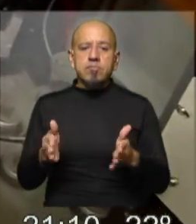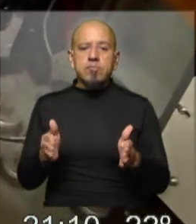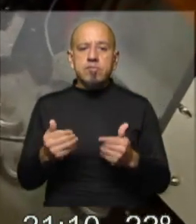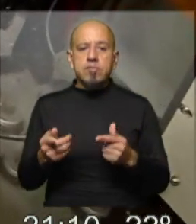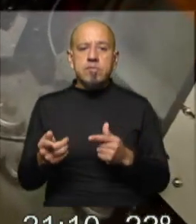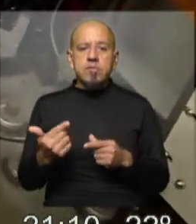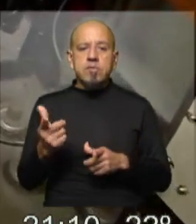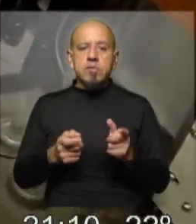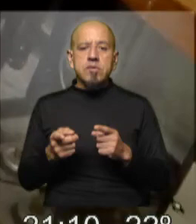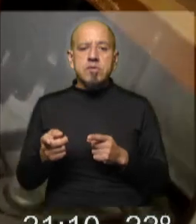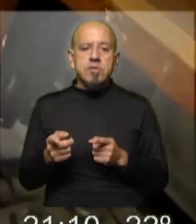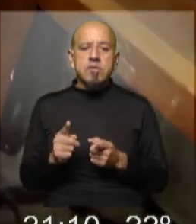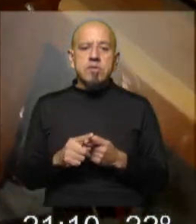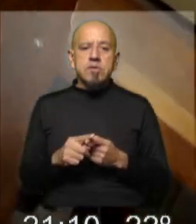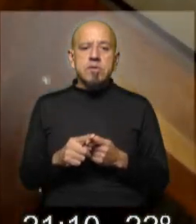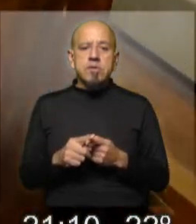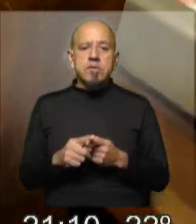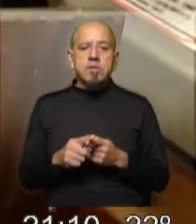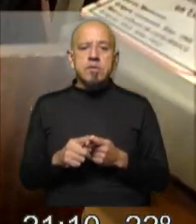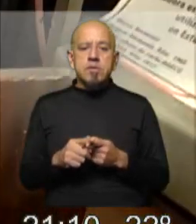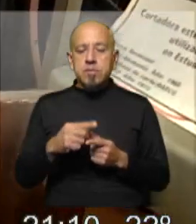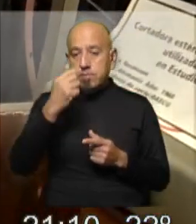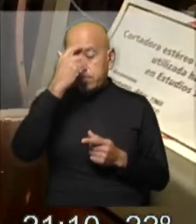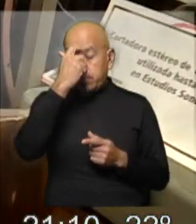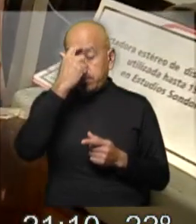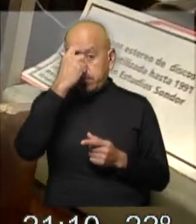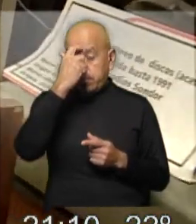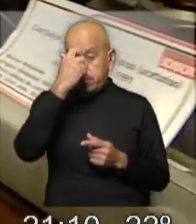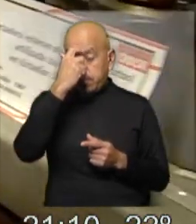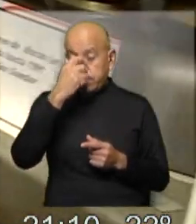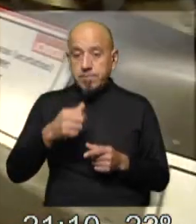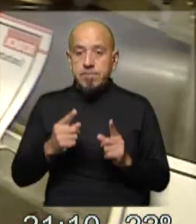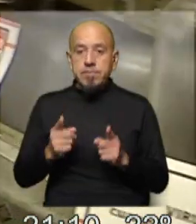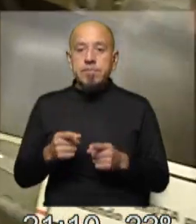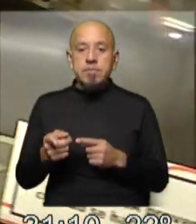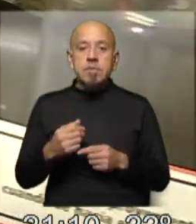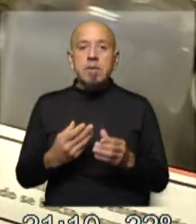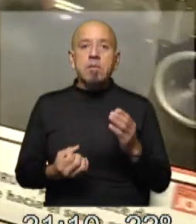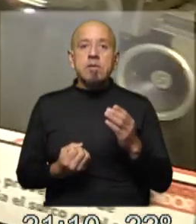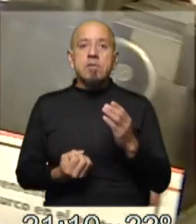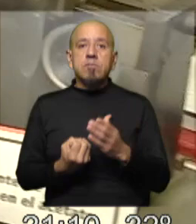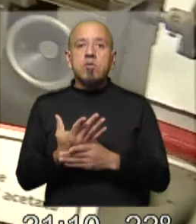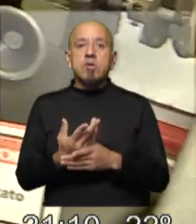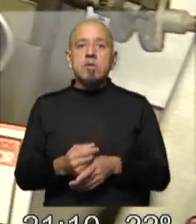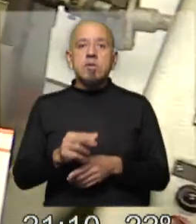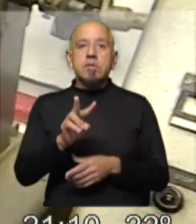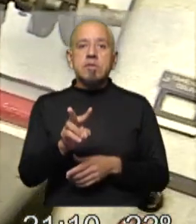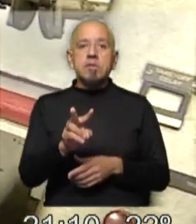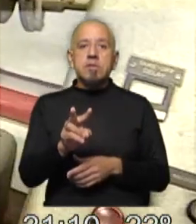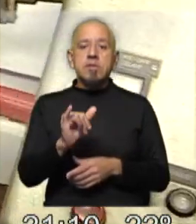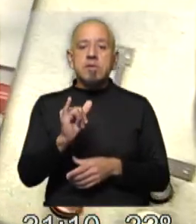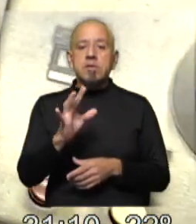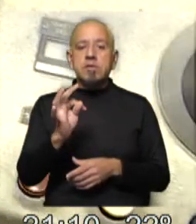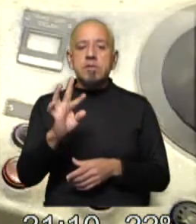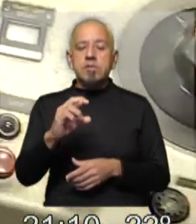los vecinos, porque era muy fuerte. Y después está. También aparecieron estas vitrolas más modernas, más sofisticadas,